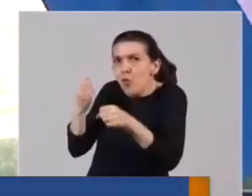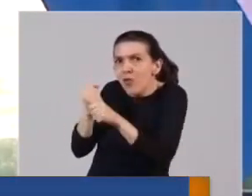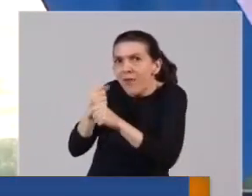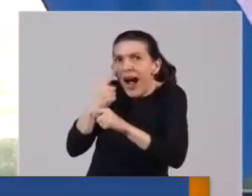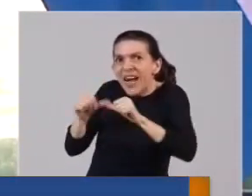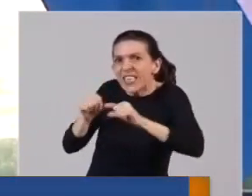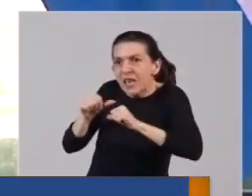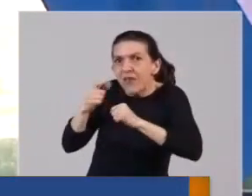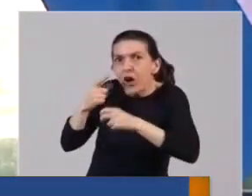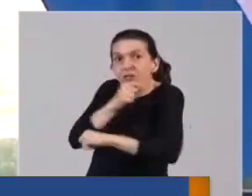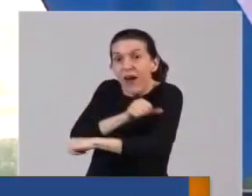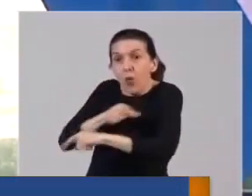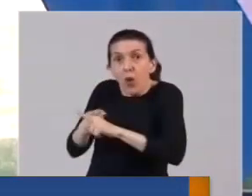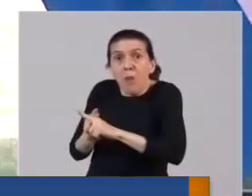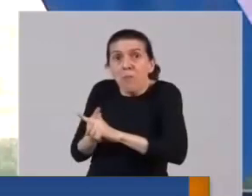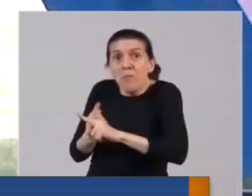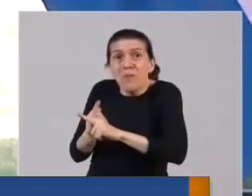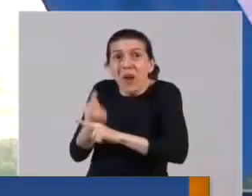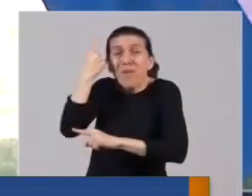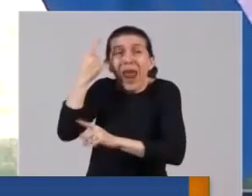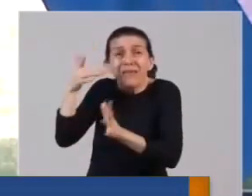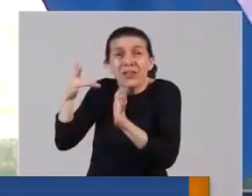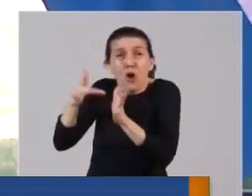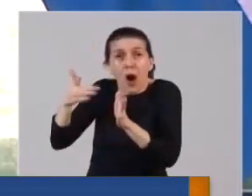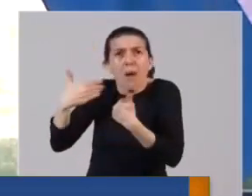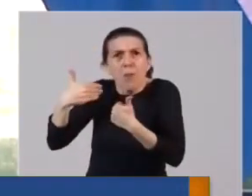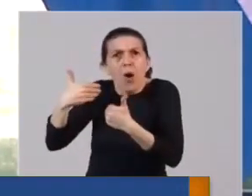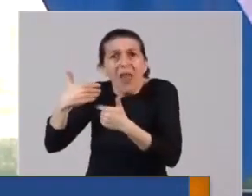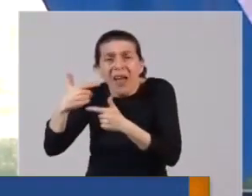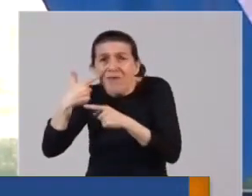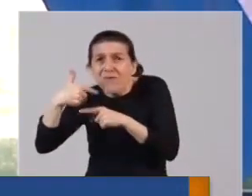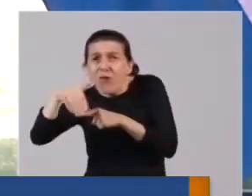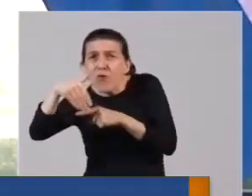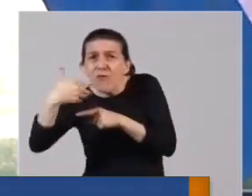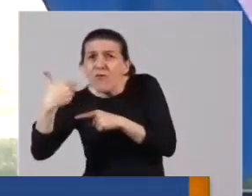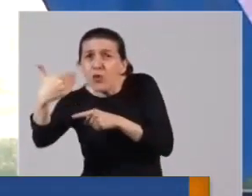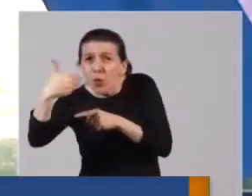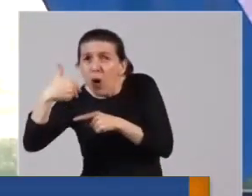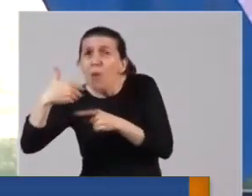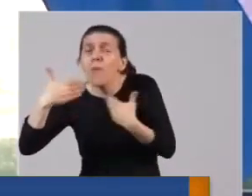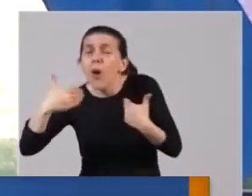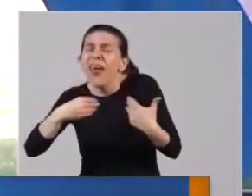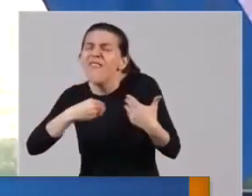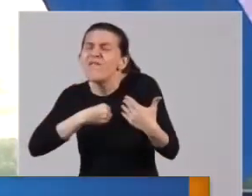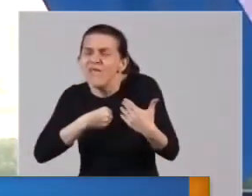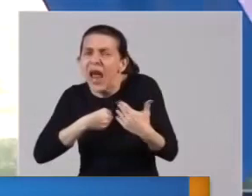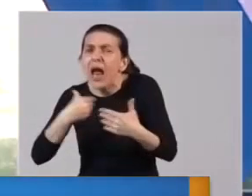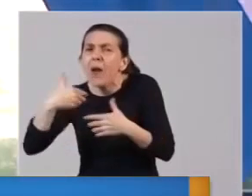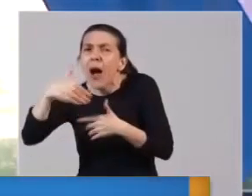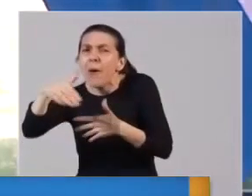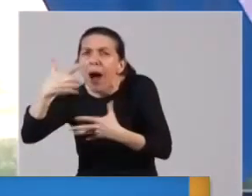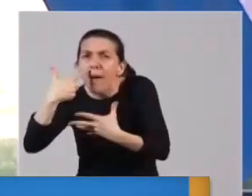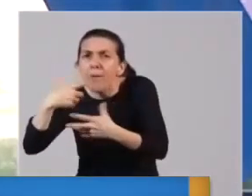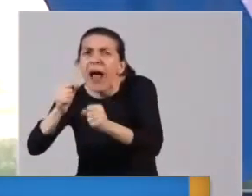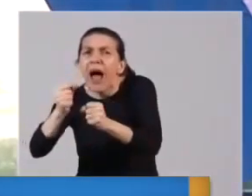tenemos por primera vez un horizonte que alcanzar y que nos da la esperanza, la expectativa de